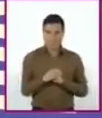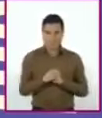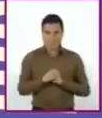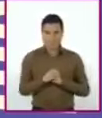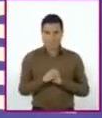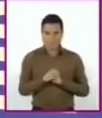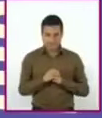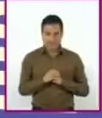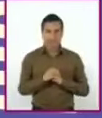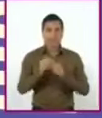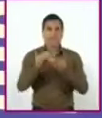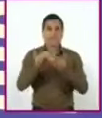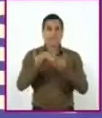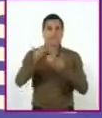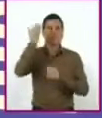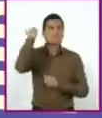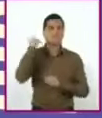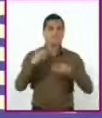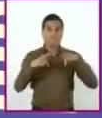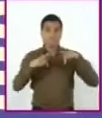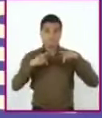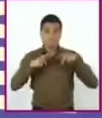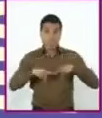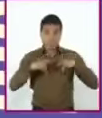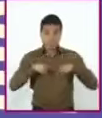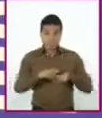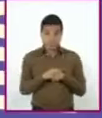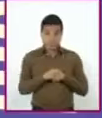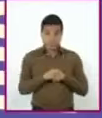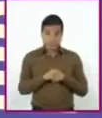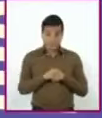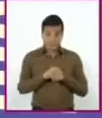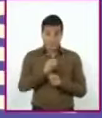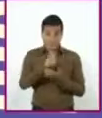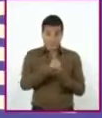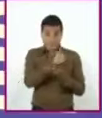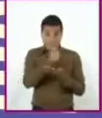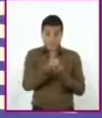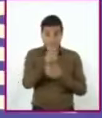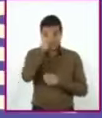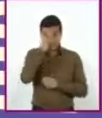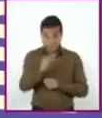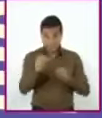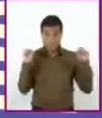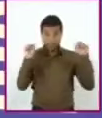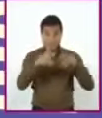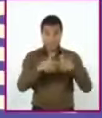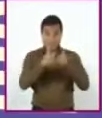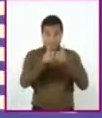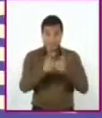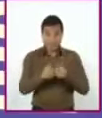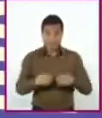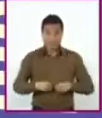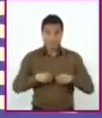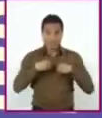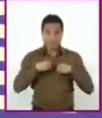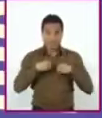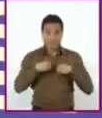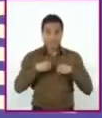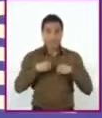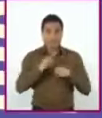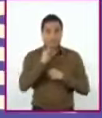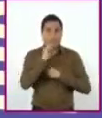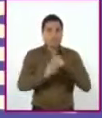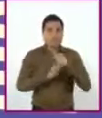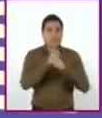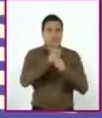les brindaba a las personas vivir en una ciudad tan diversa y pluricultural en aquella época?